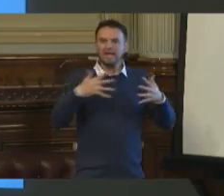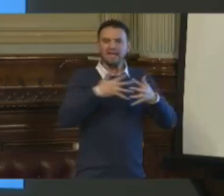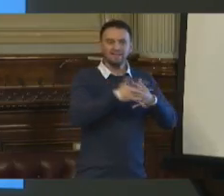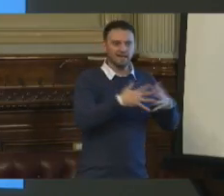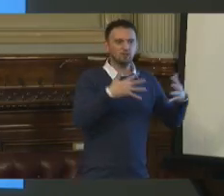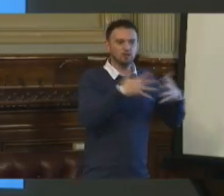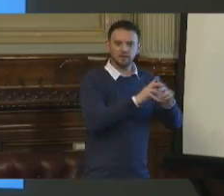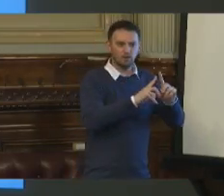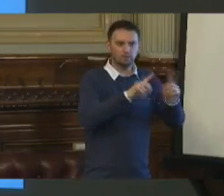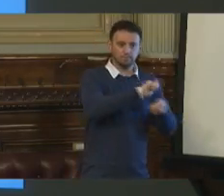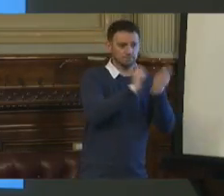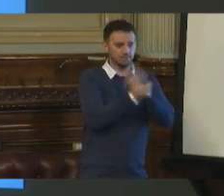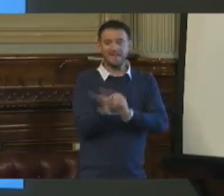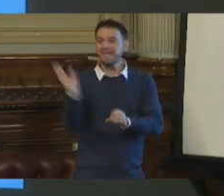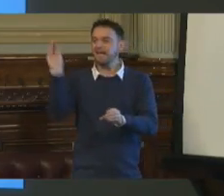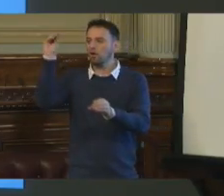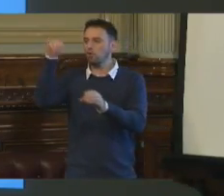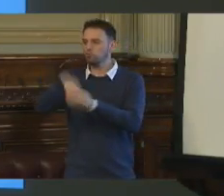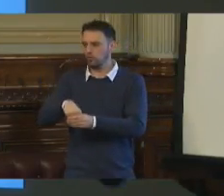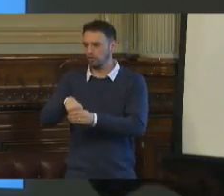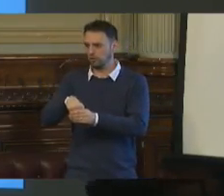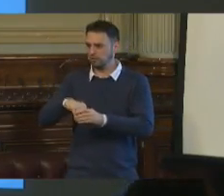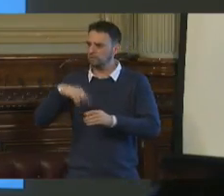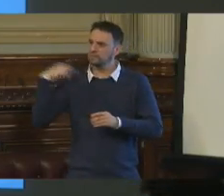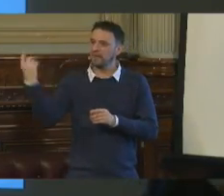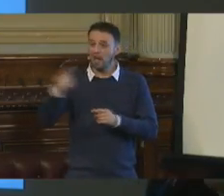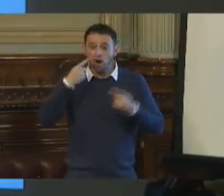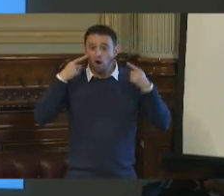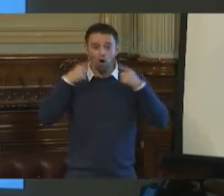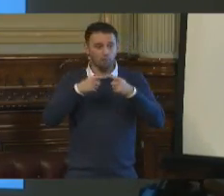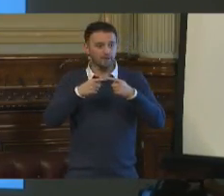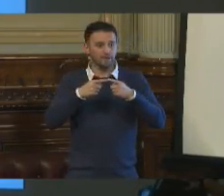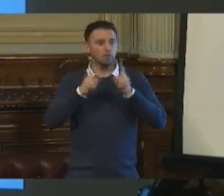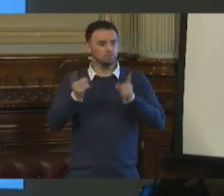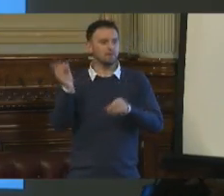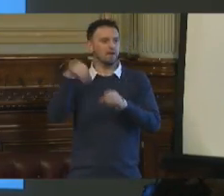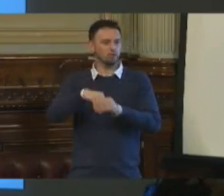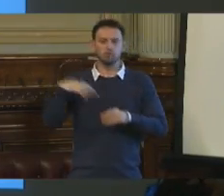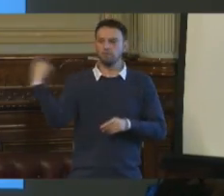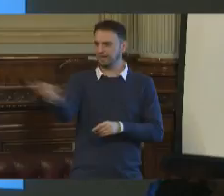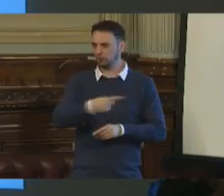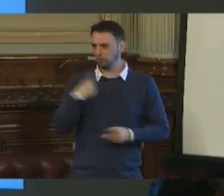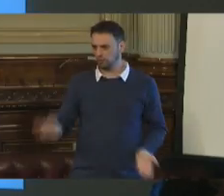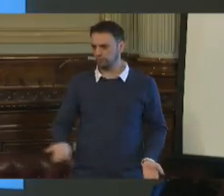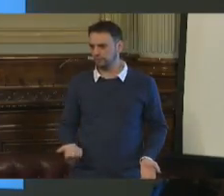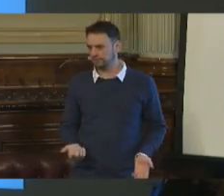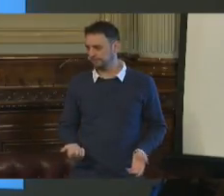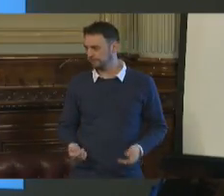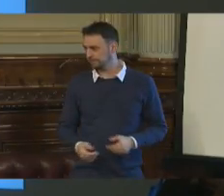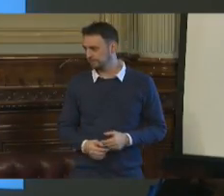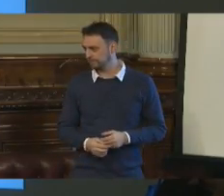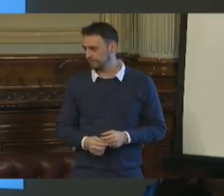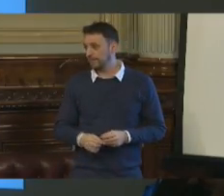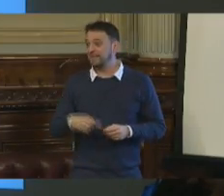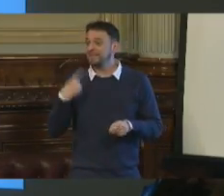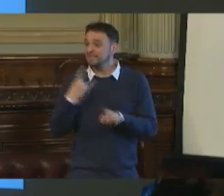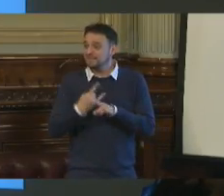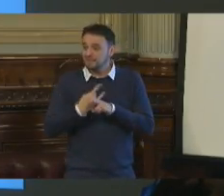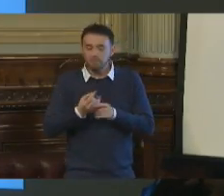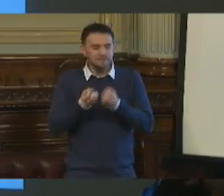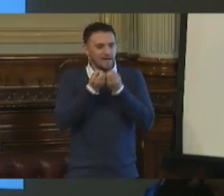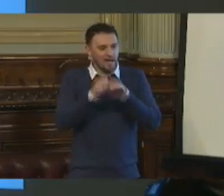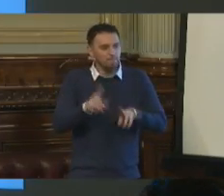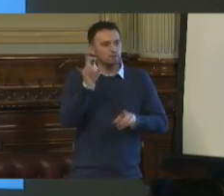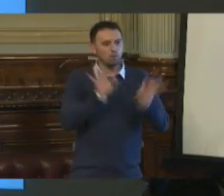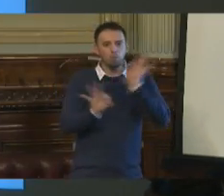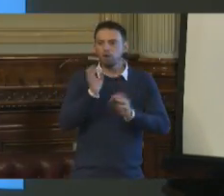integración sino que vamos a tratar de ir hacia la inclusión que es el objetivo no es la realidad no es el estado actual de las cosas pero sí es el